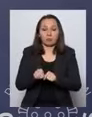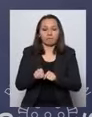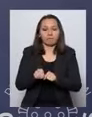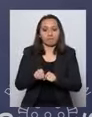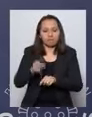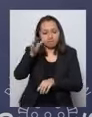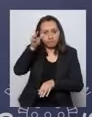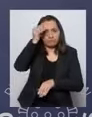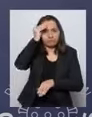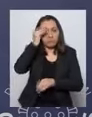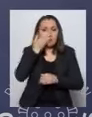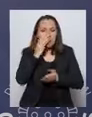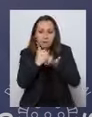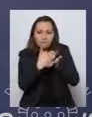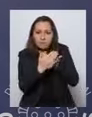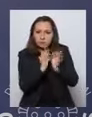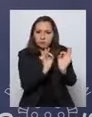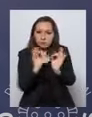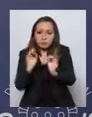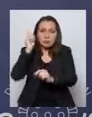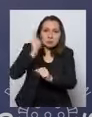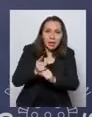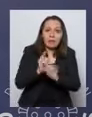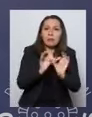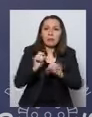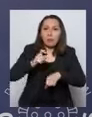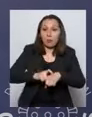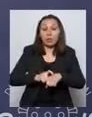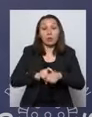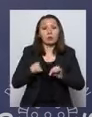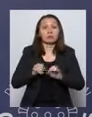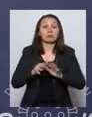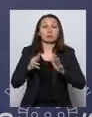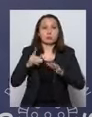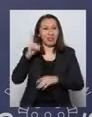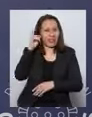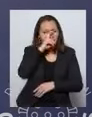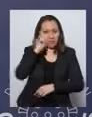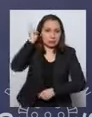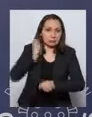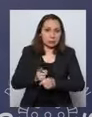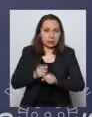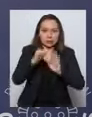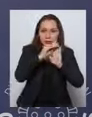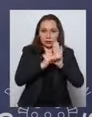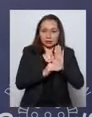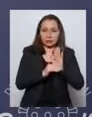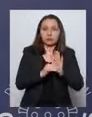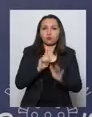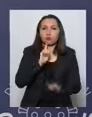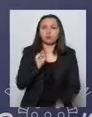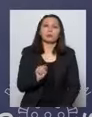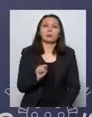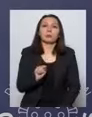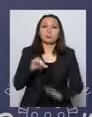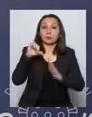que tomar la medida adecuada en el momento adecuado lo que es una decisión extraordinariamente difícil tener una